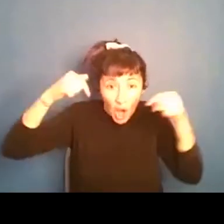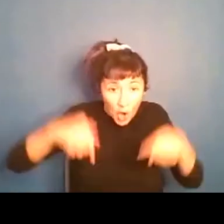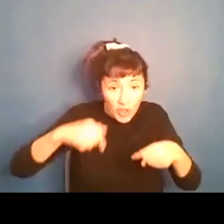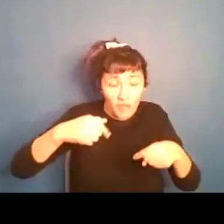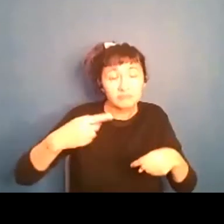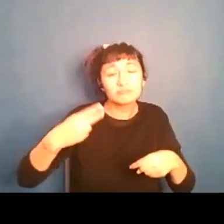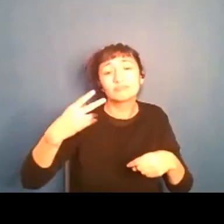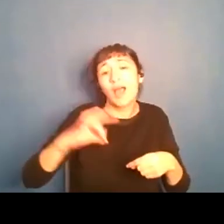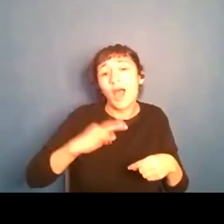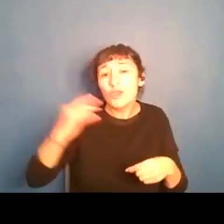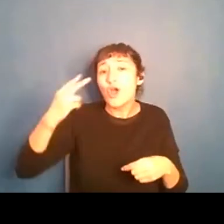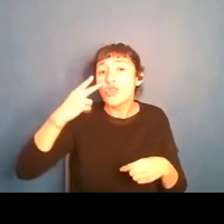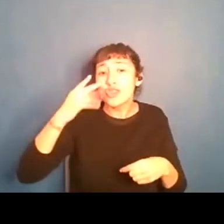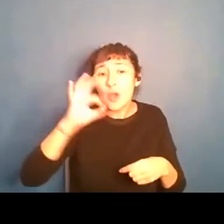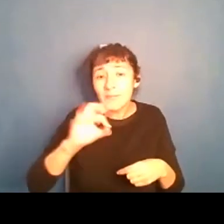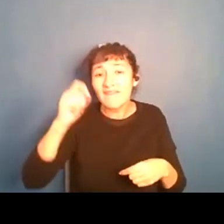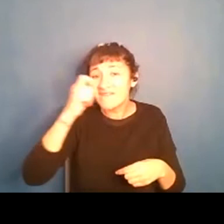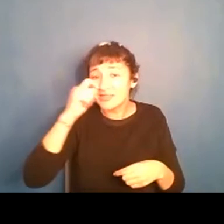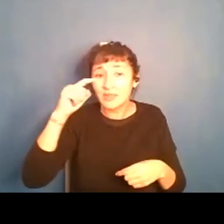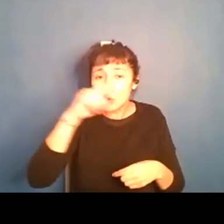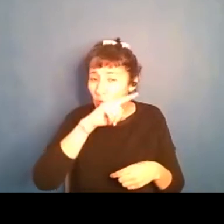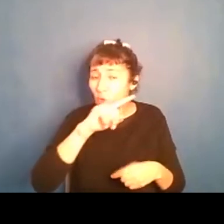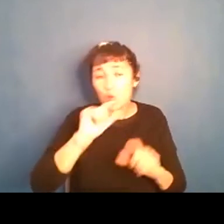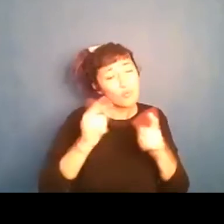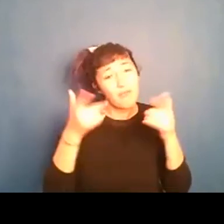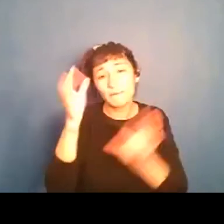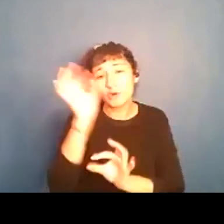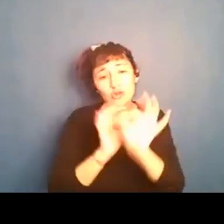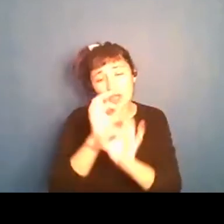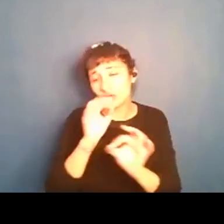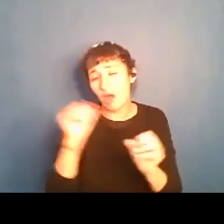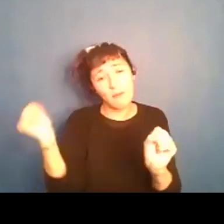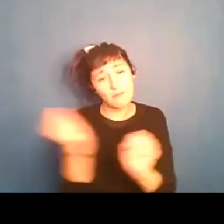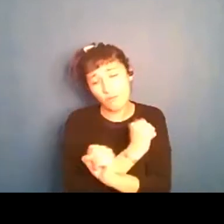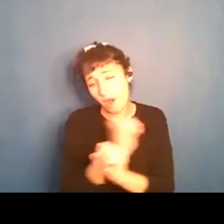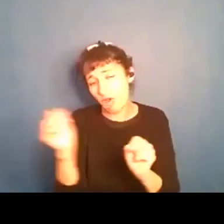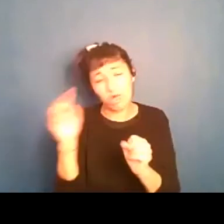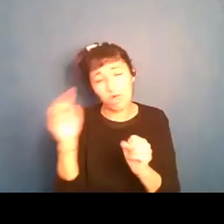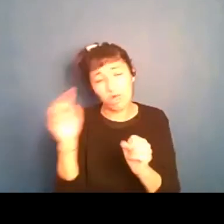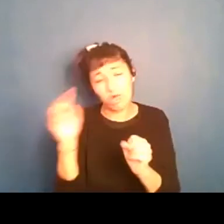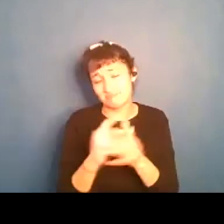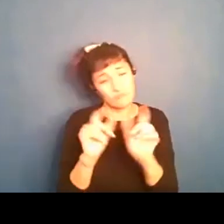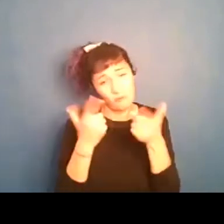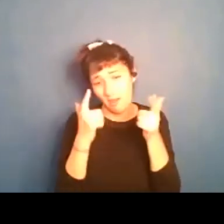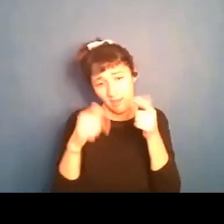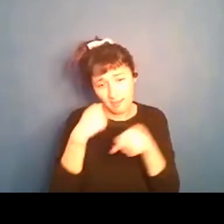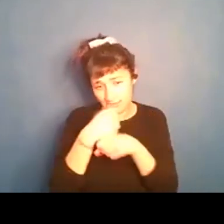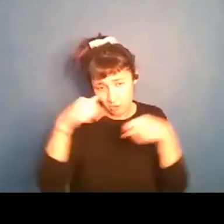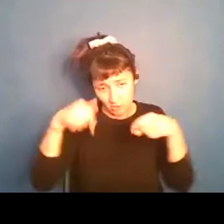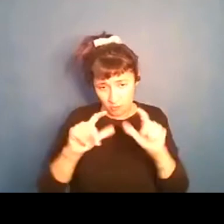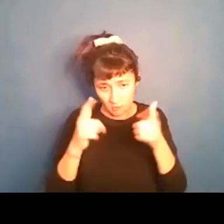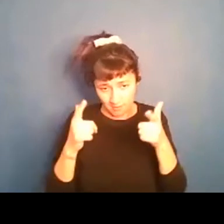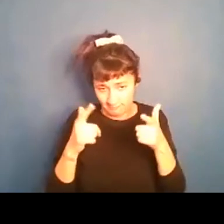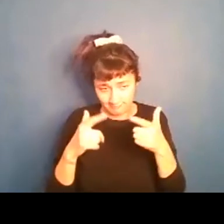hay proyectos aprobados, reconocidos a través de las firmas, no las hay. Claro. Así